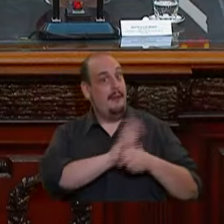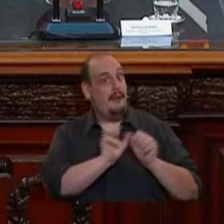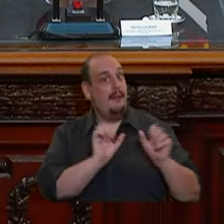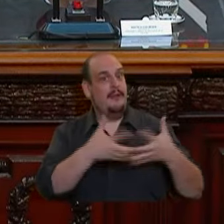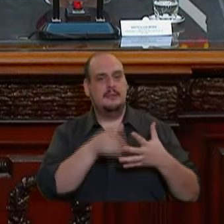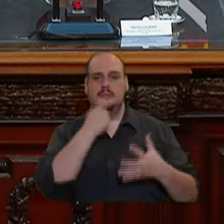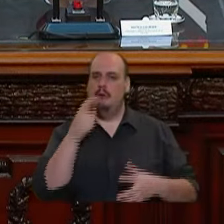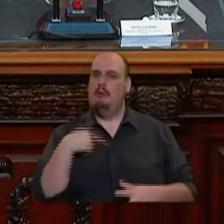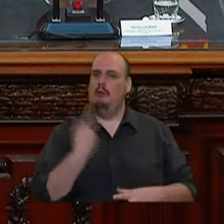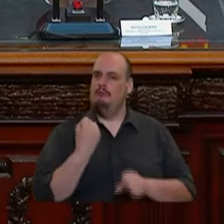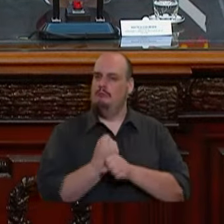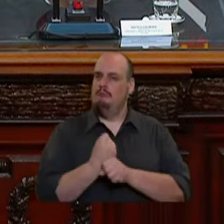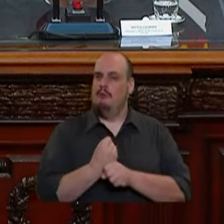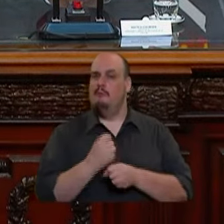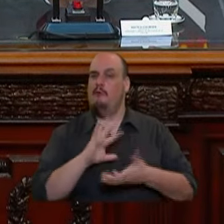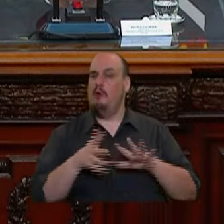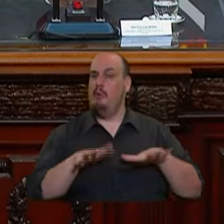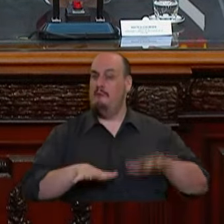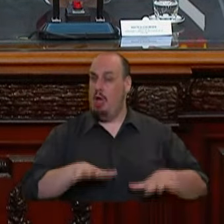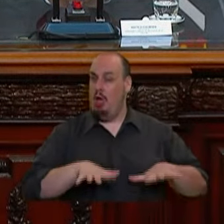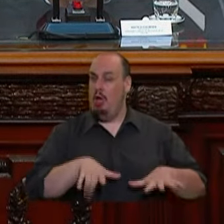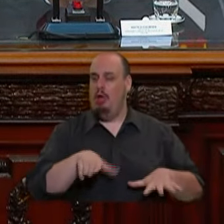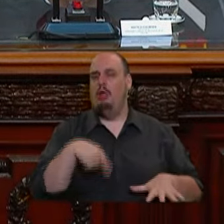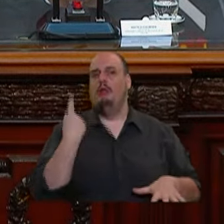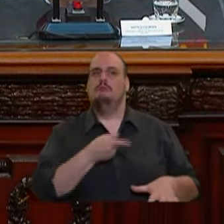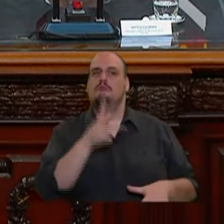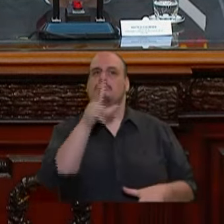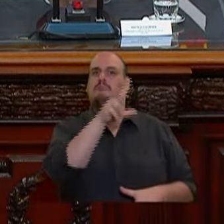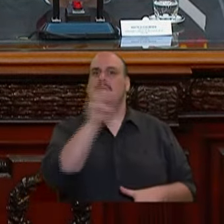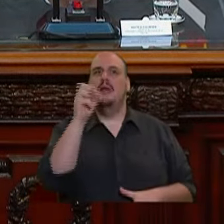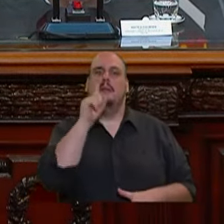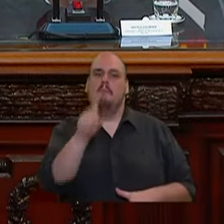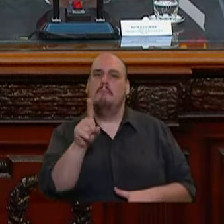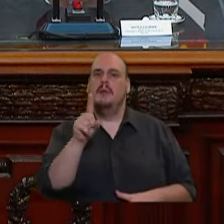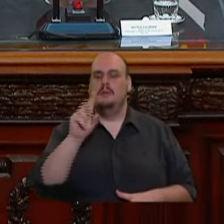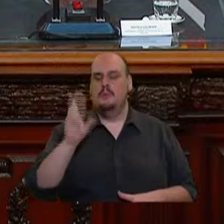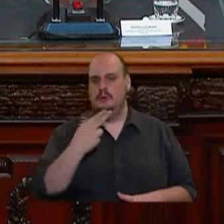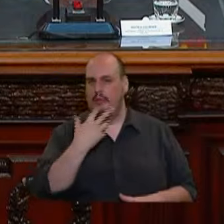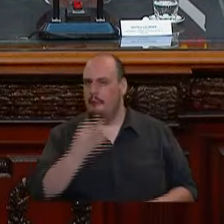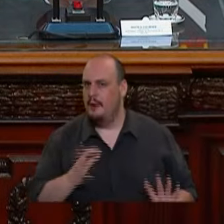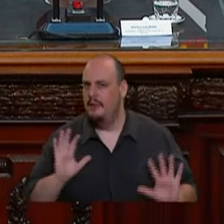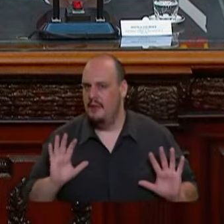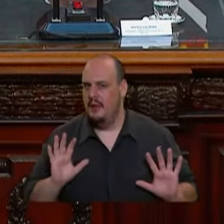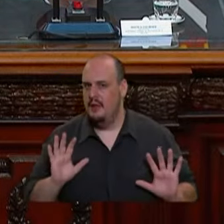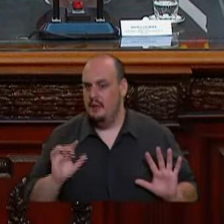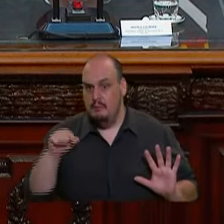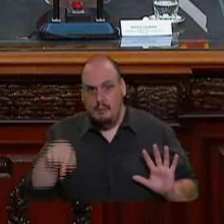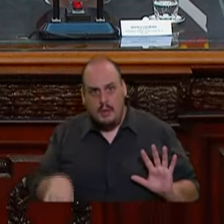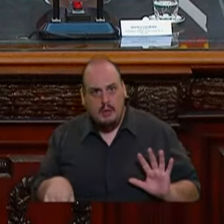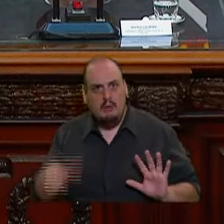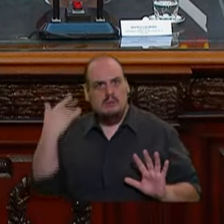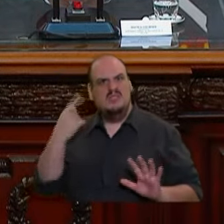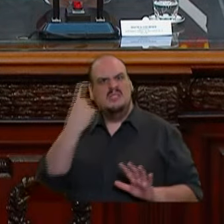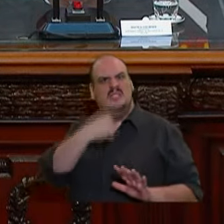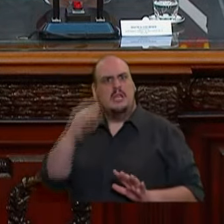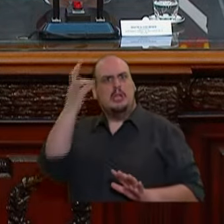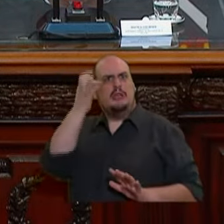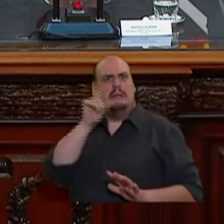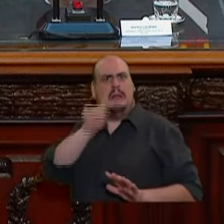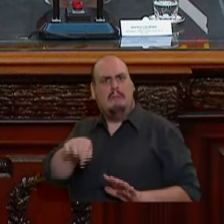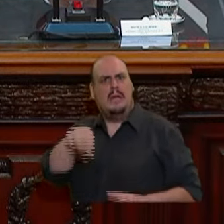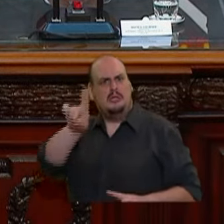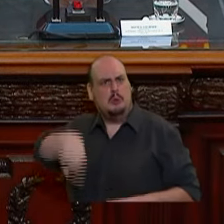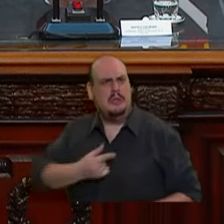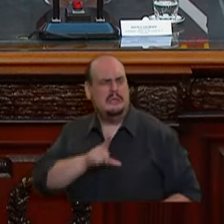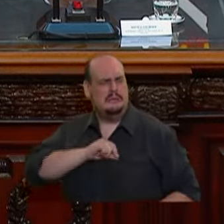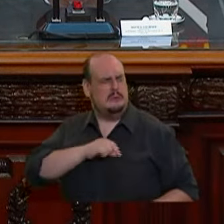hecho las cosas como un país mediocre, hubiéramos tenido 30.000 muertos, de verdad, mientras que tuvimos 130.000 con el dolor enorme